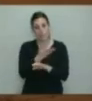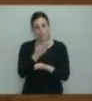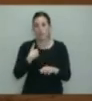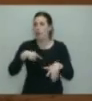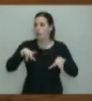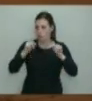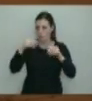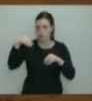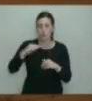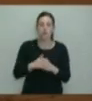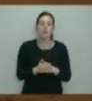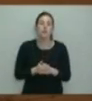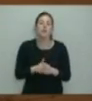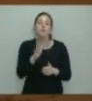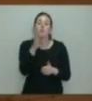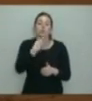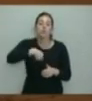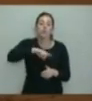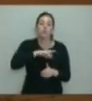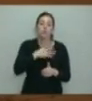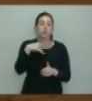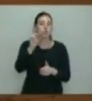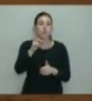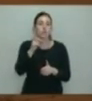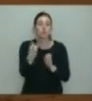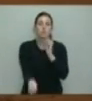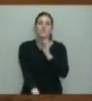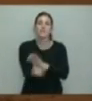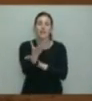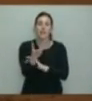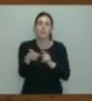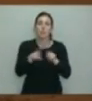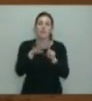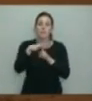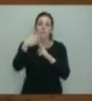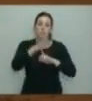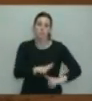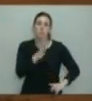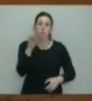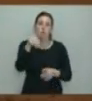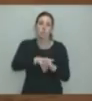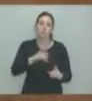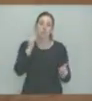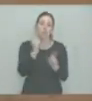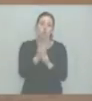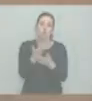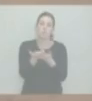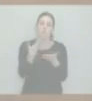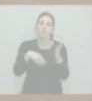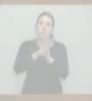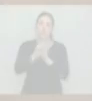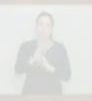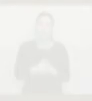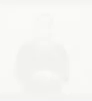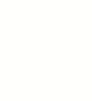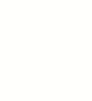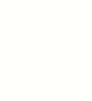Acabo, presidente. Y precisamente como nosotros no pretendemos generar estos efectos, vamos a votar en contra de su proposición no de ley.